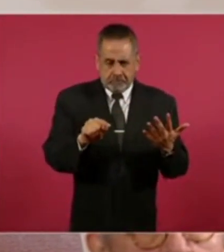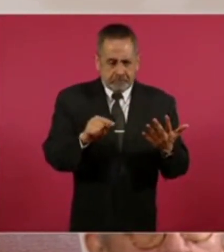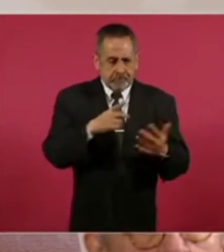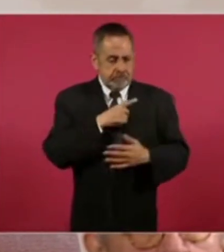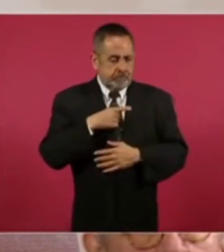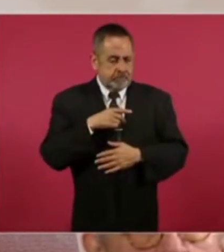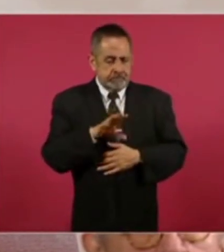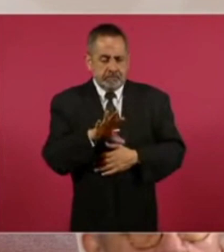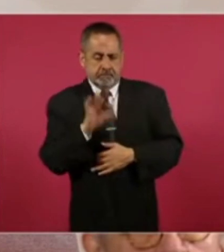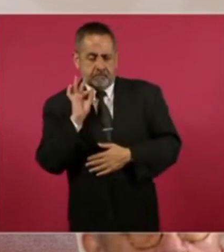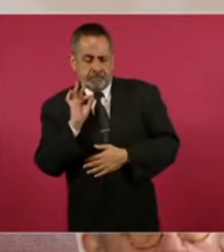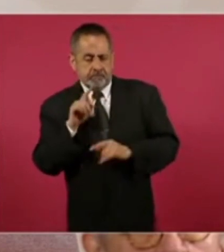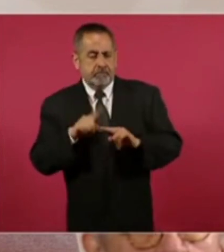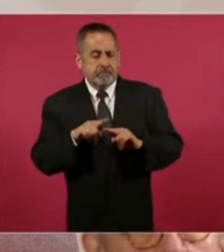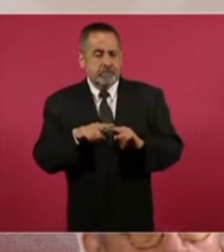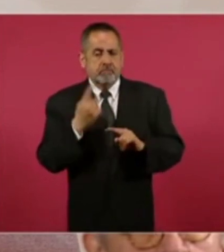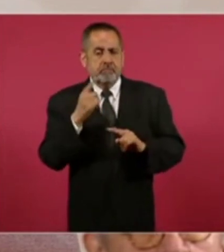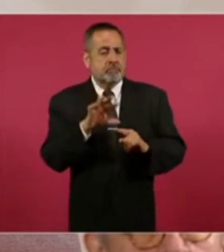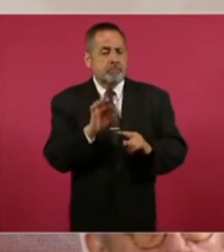quién.